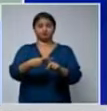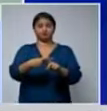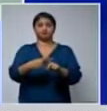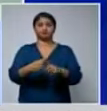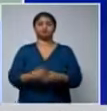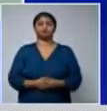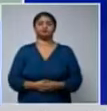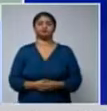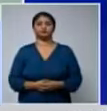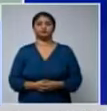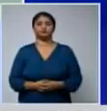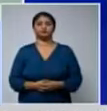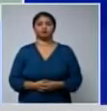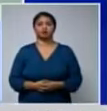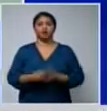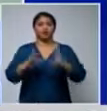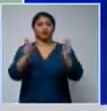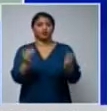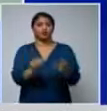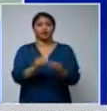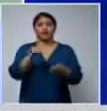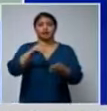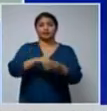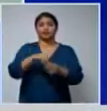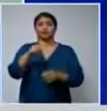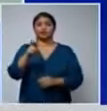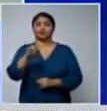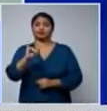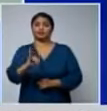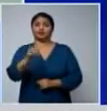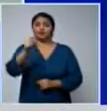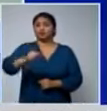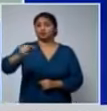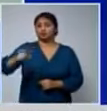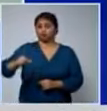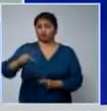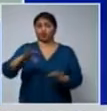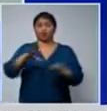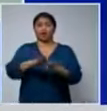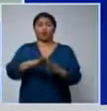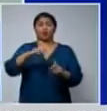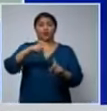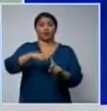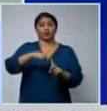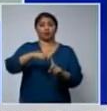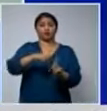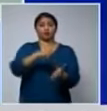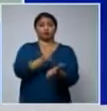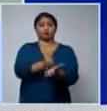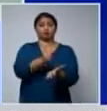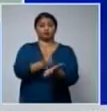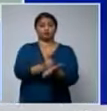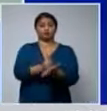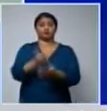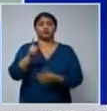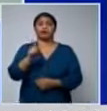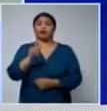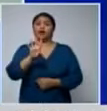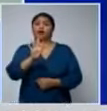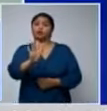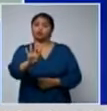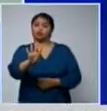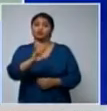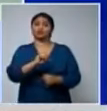cifras y las tasas de incidencia que ha tenido Guantánamo en los últimos 15 días, evidencia que